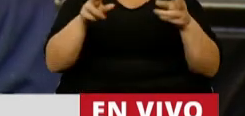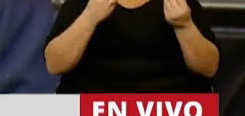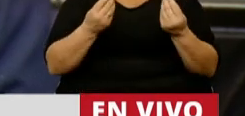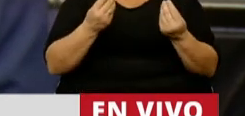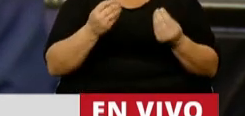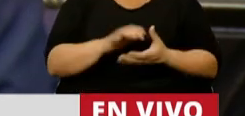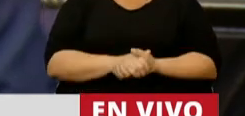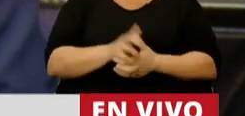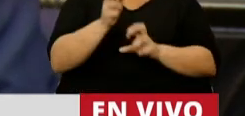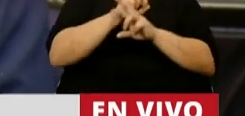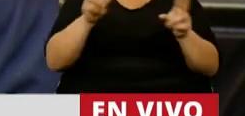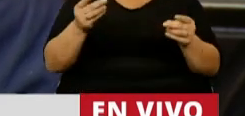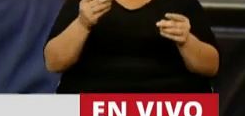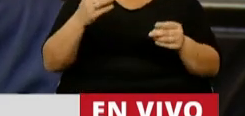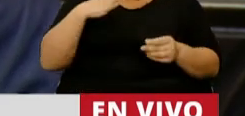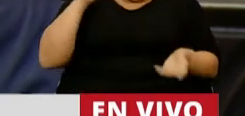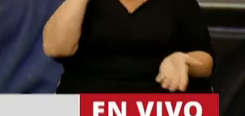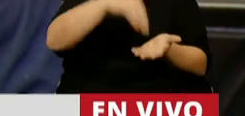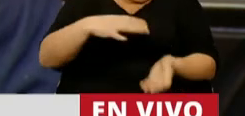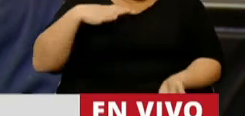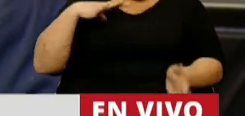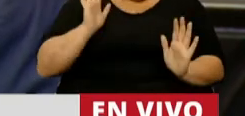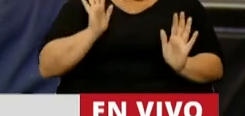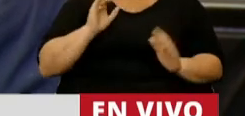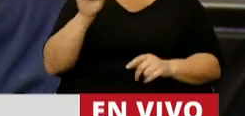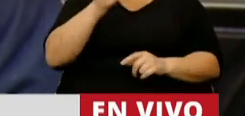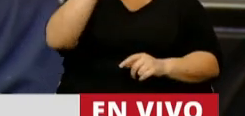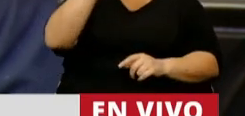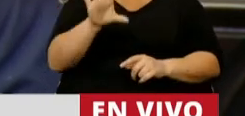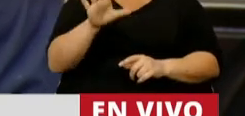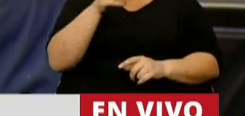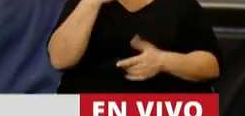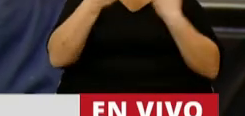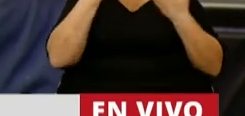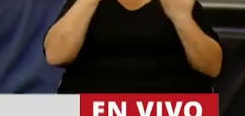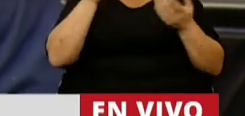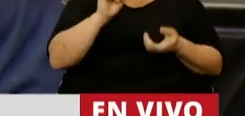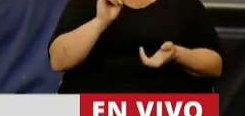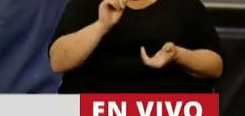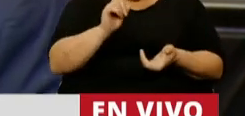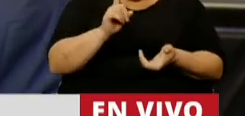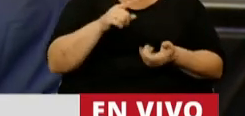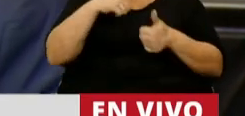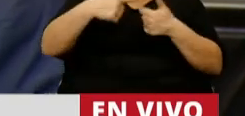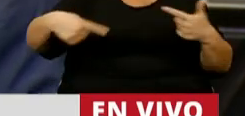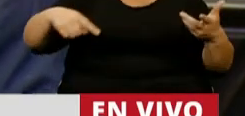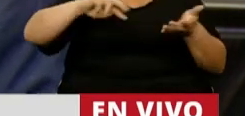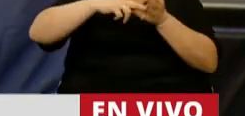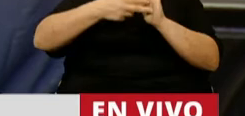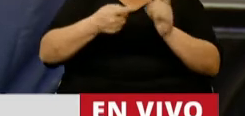todo es que lo peor todavía no pasó. Y no se trata solo de un juego de palabras.